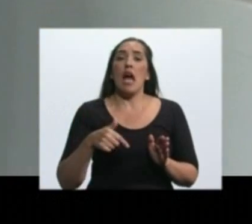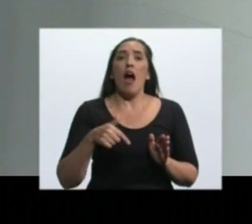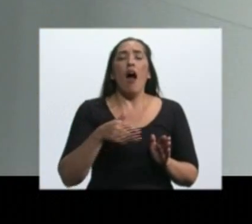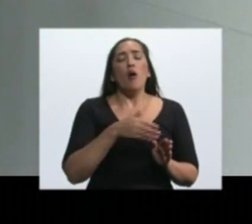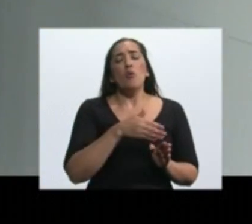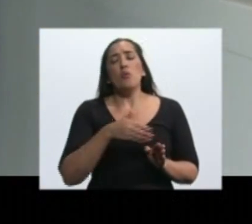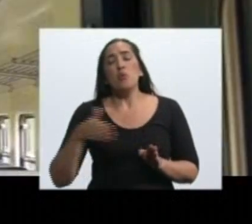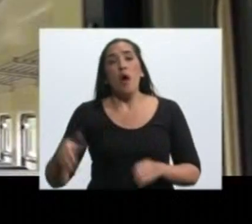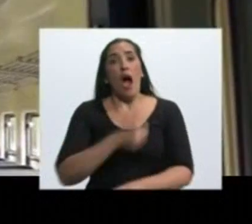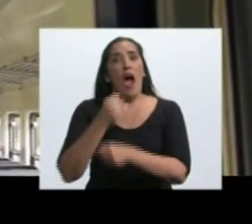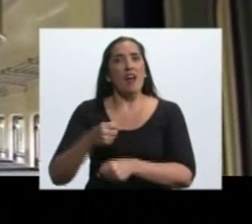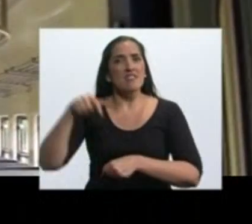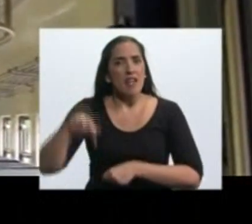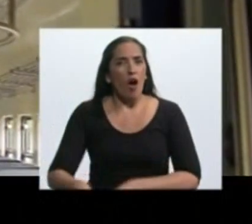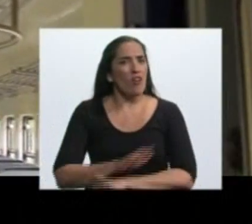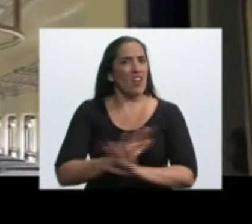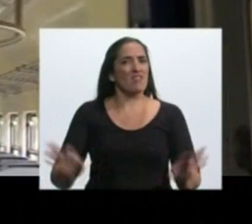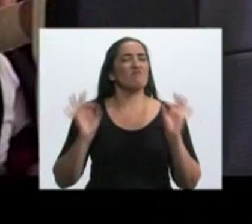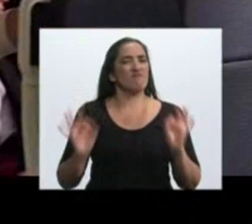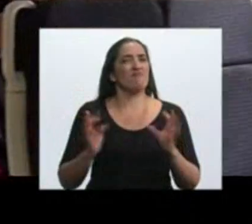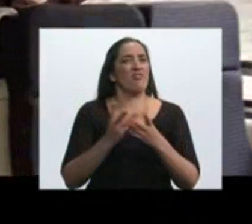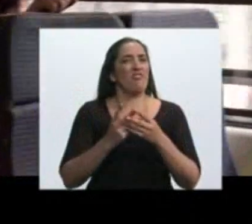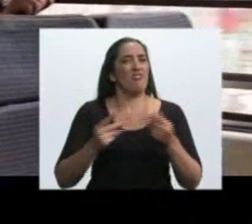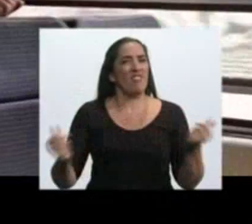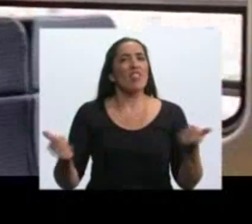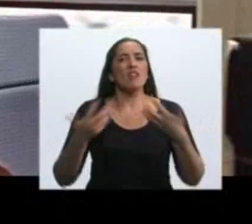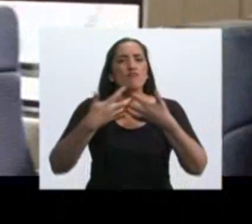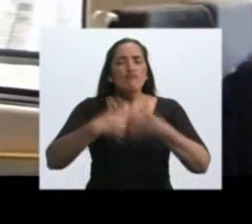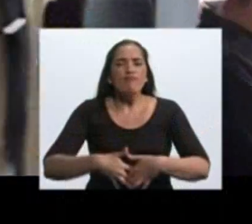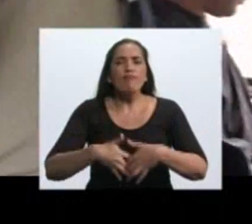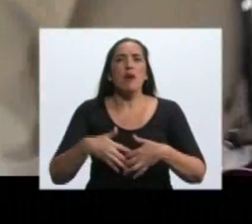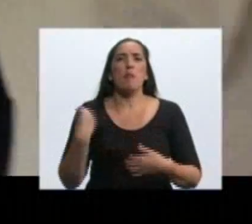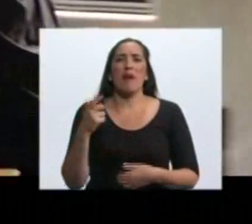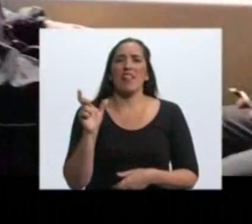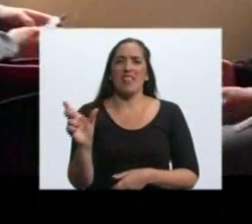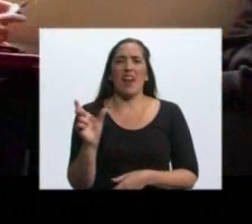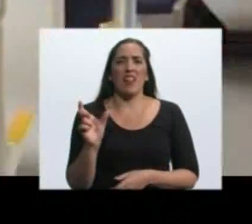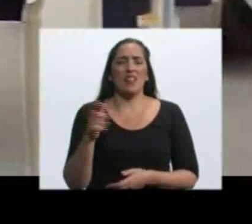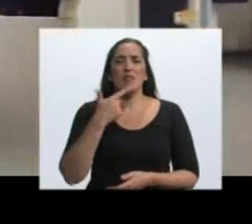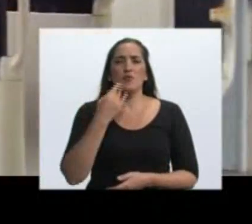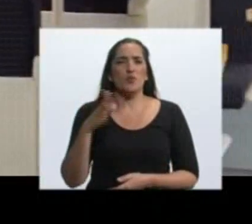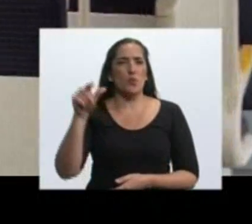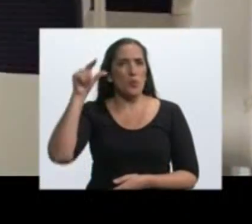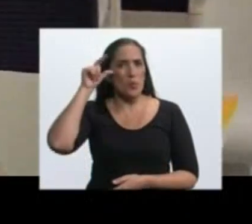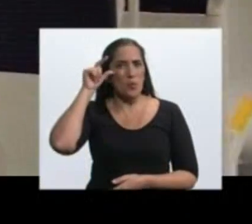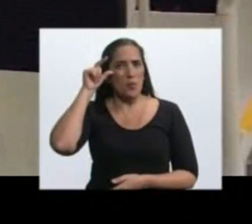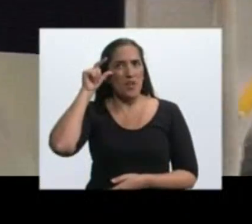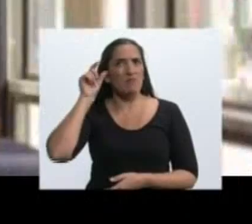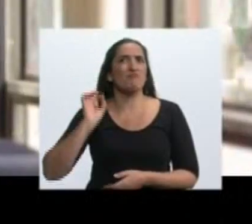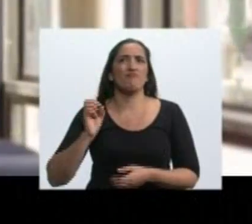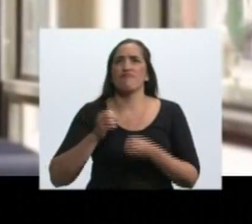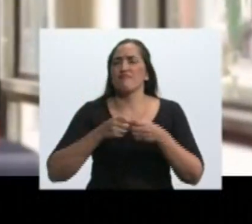ahora hemos podido terminar de instrumentar esa tarjeta SUBE. Casi